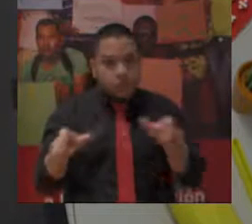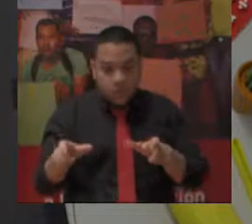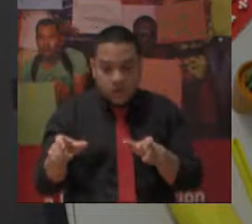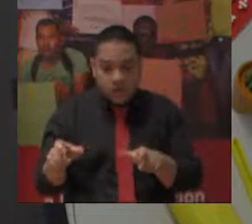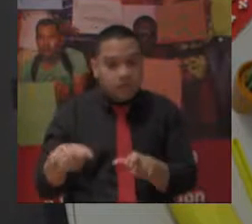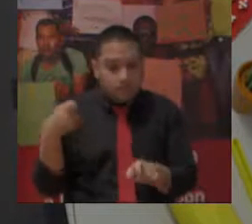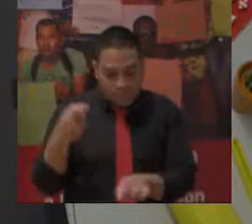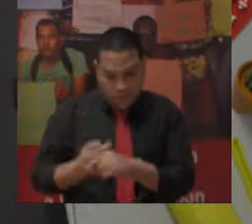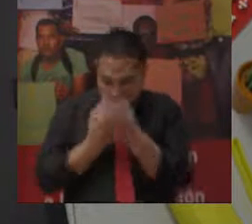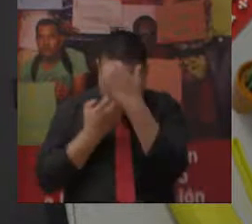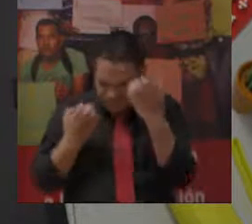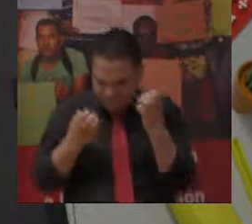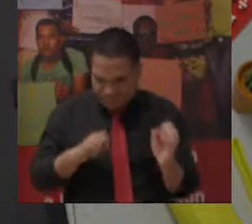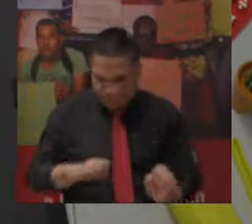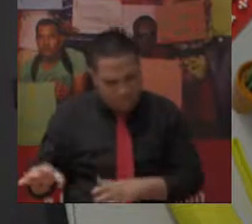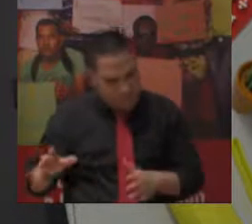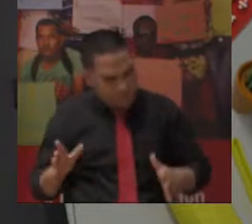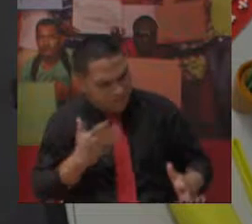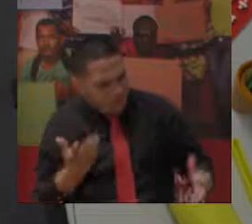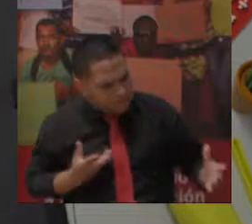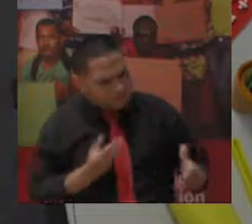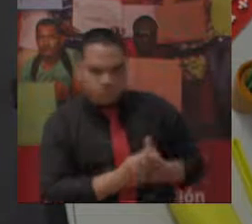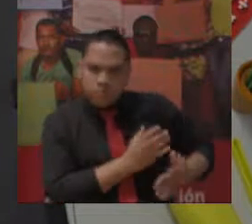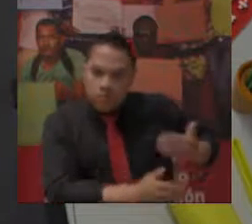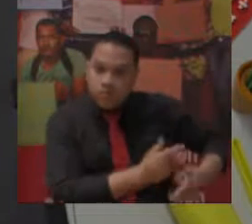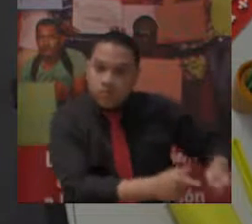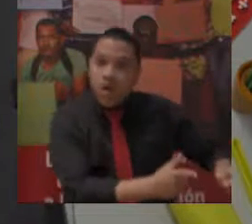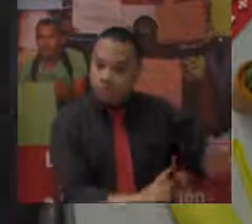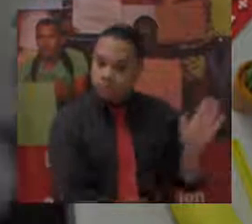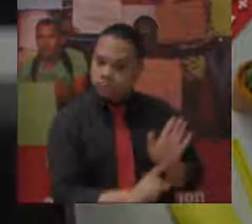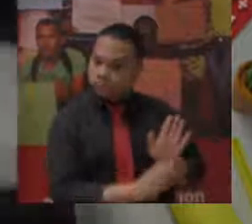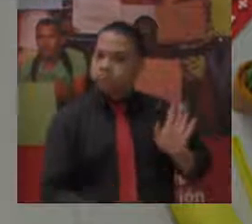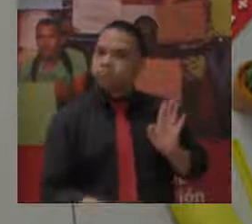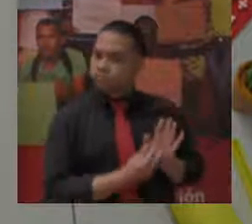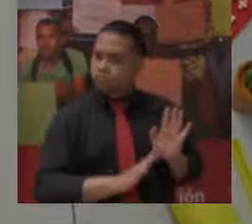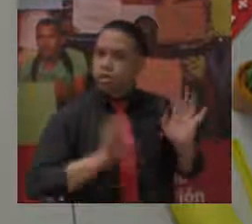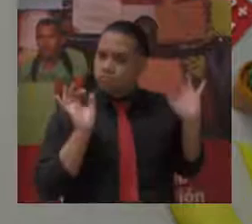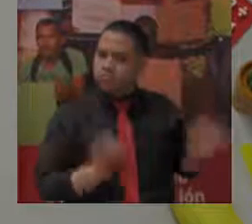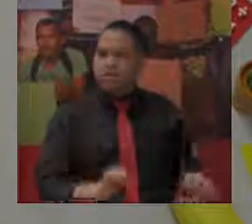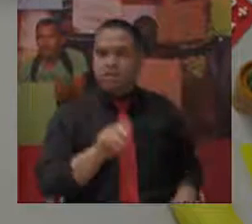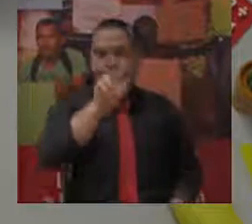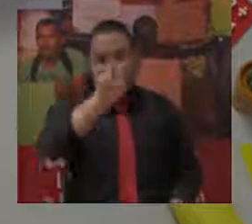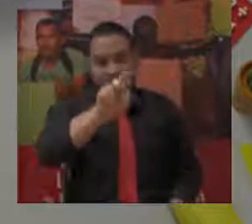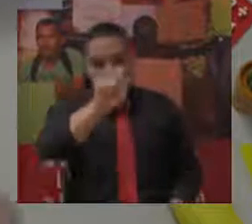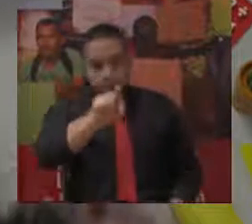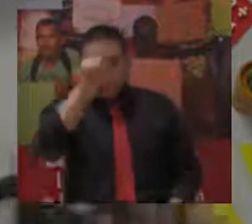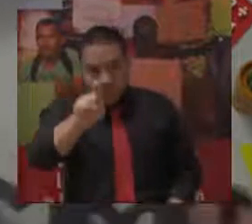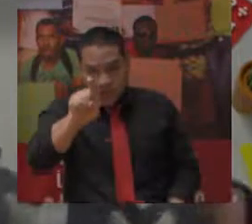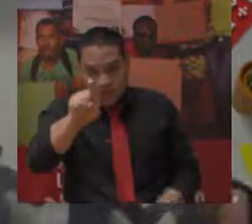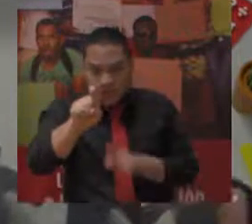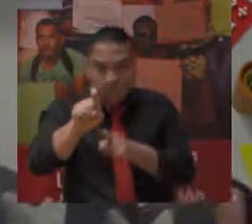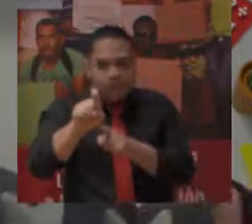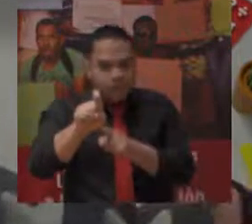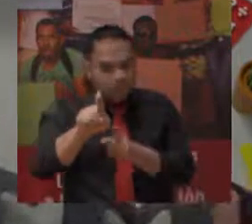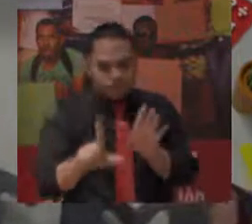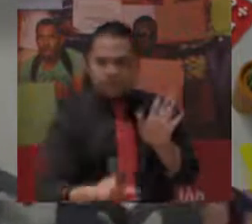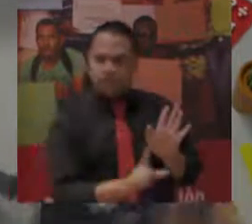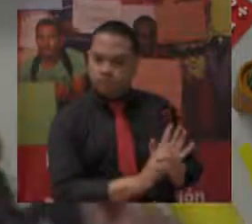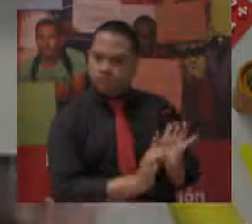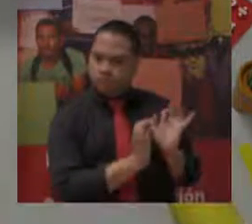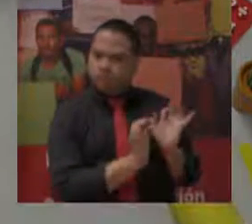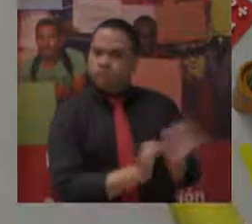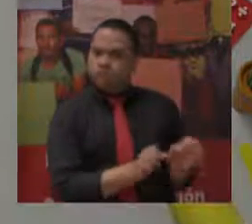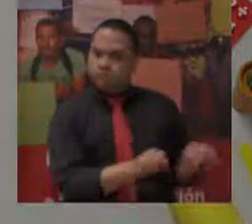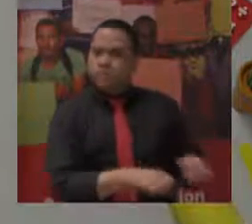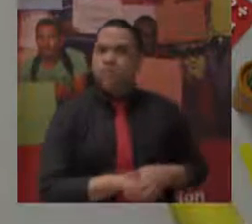proceso de reintegración en la última década permanece en la legalidad. Es decir, 7.6 de cada 10 se mantiene en la legalidad.